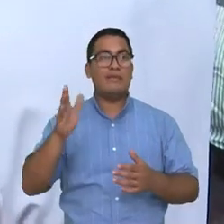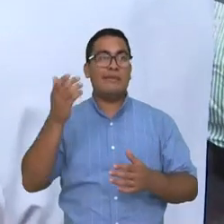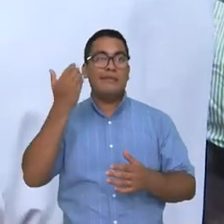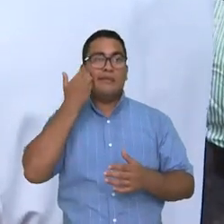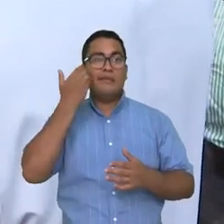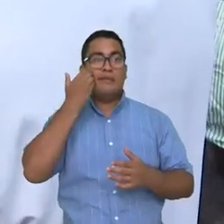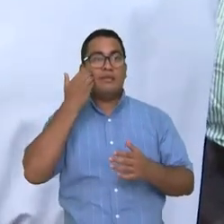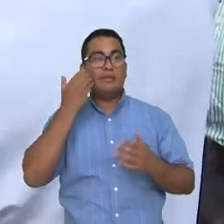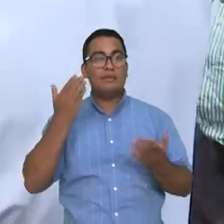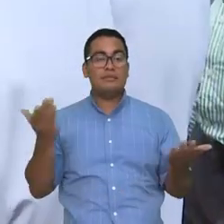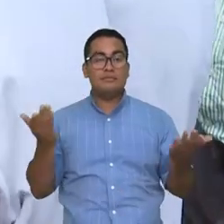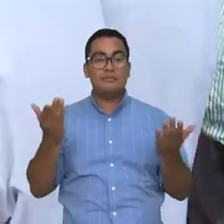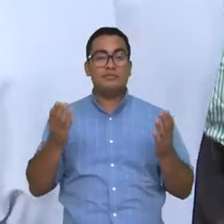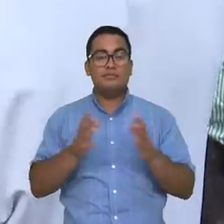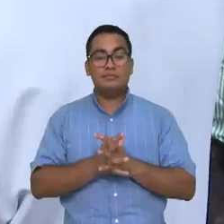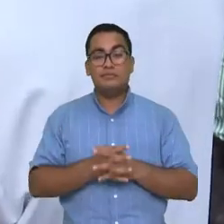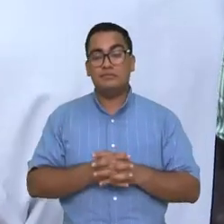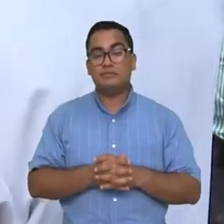que